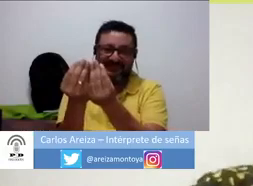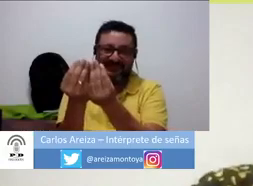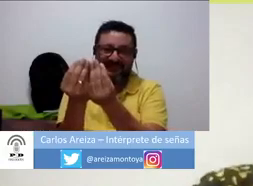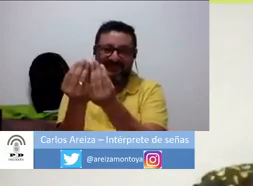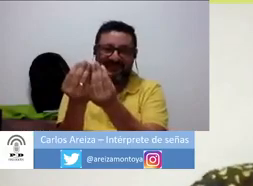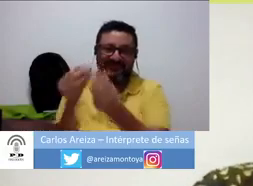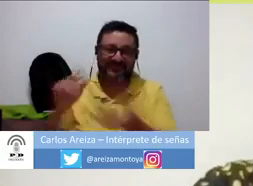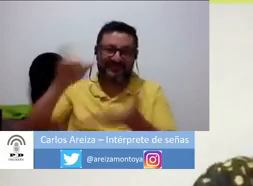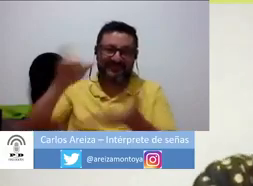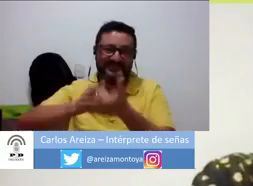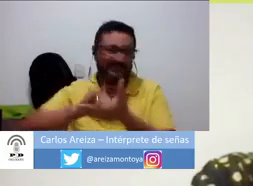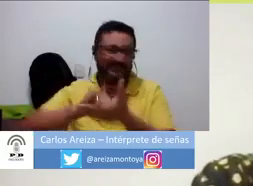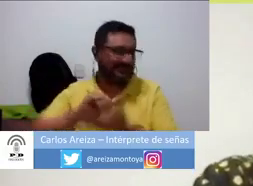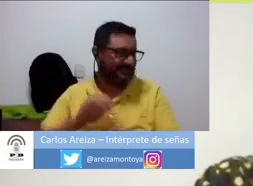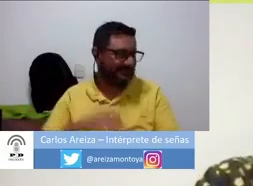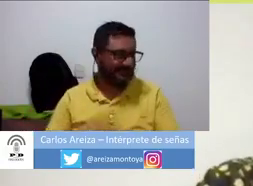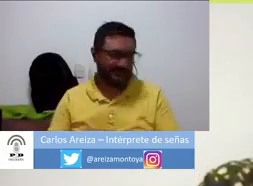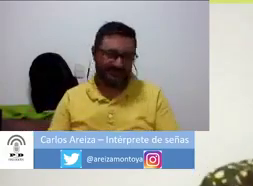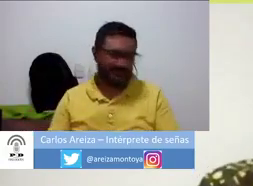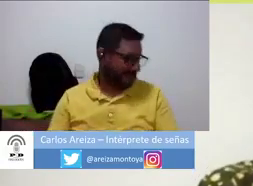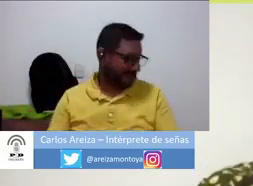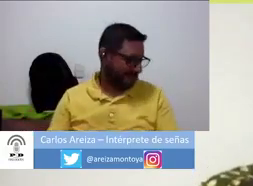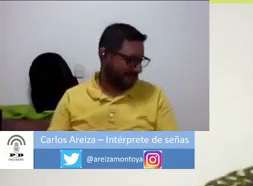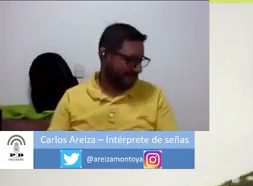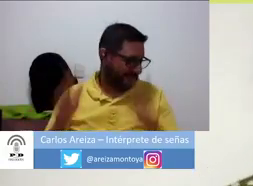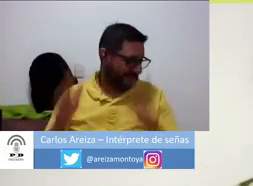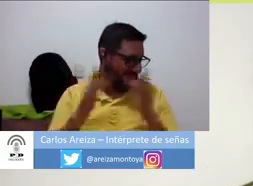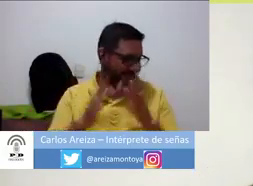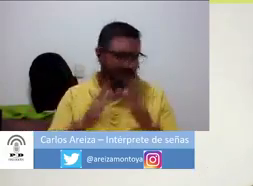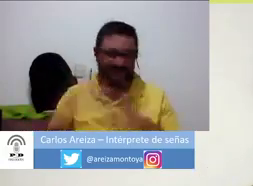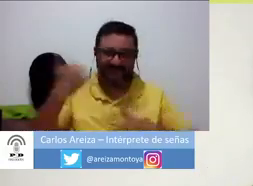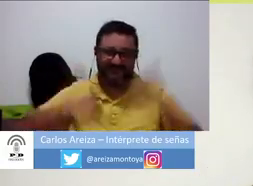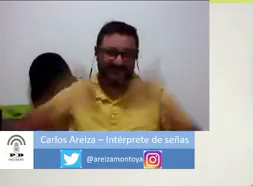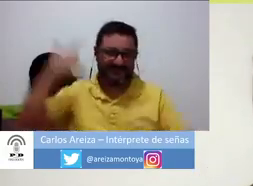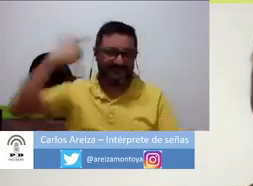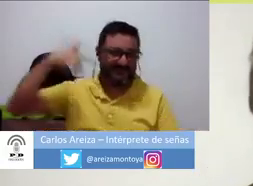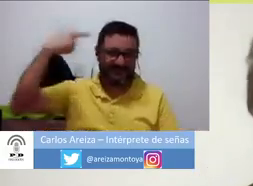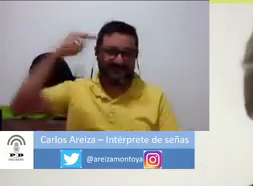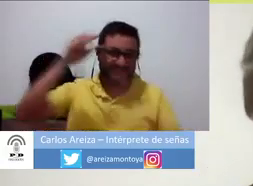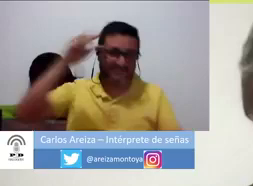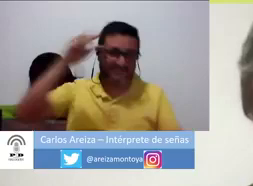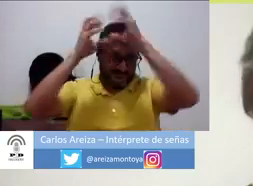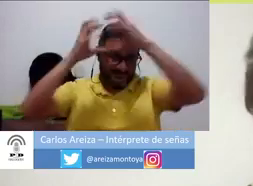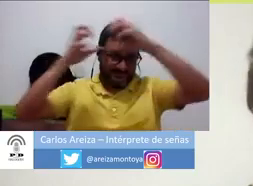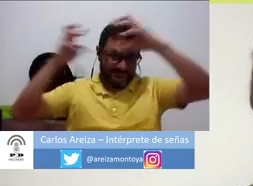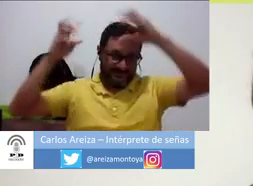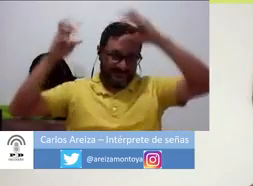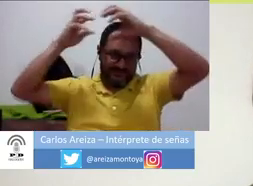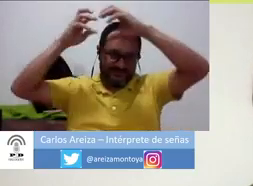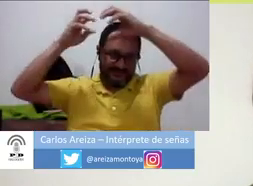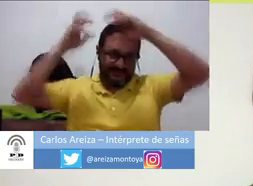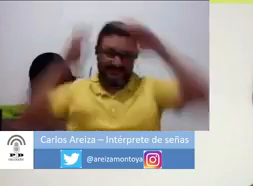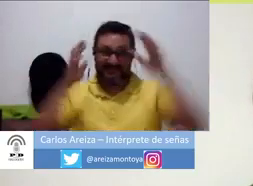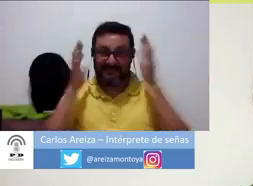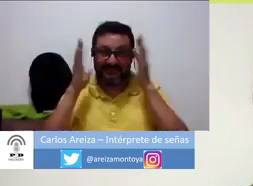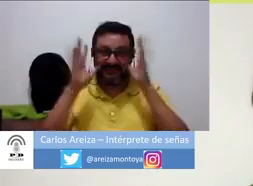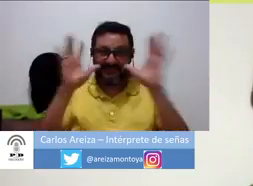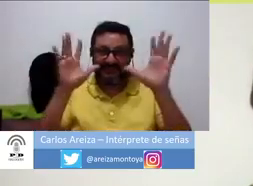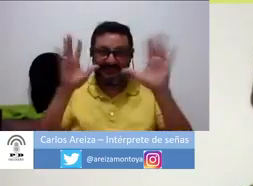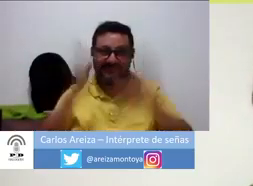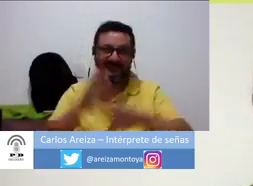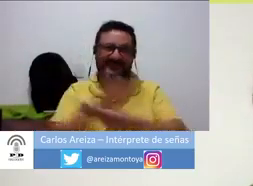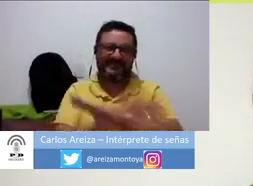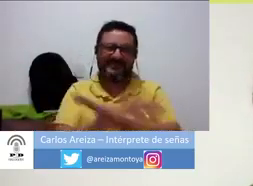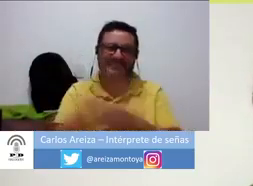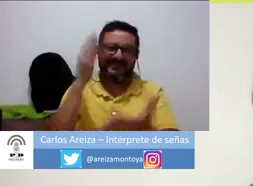en lo deportivo no fue como los Juegos Olímpicos que yo había soñado, porque además 10 días antes de la competencia tuve una